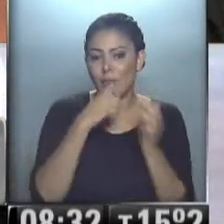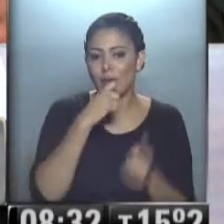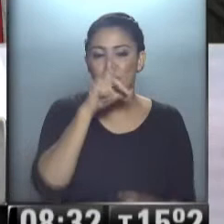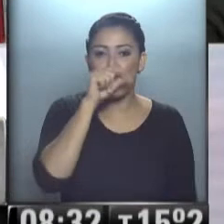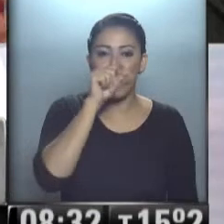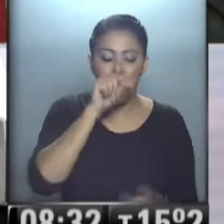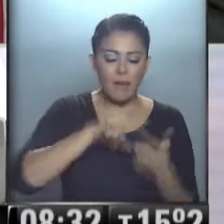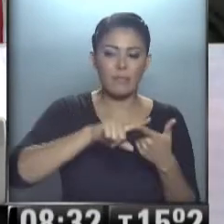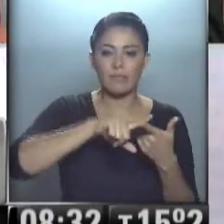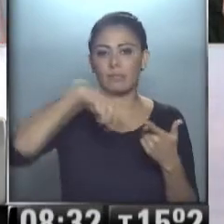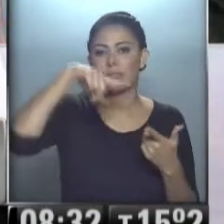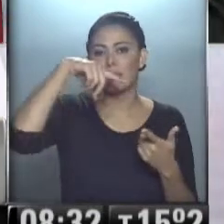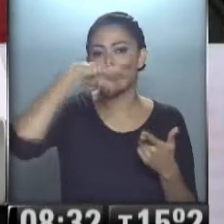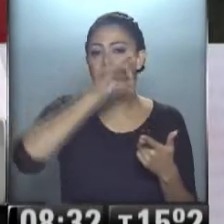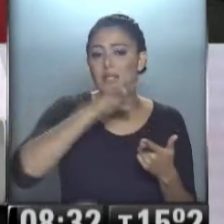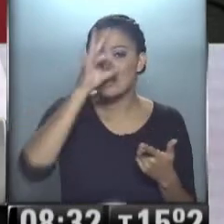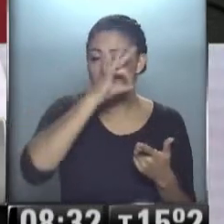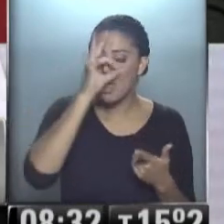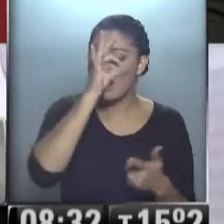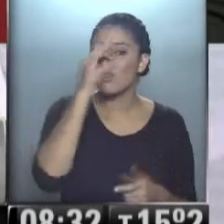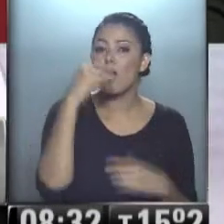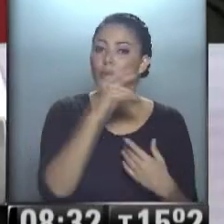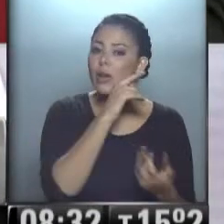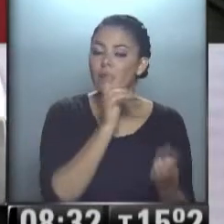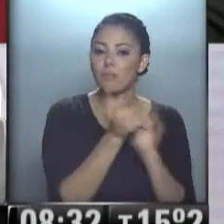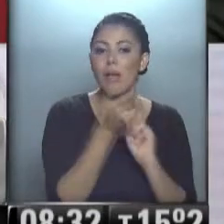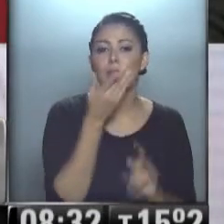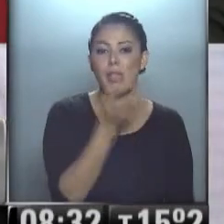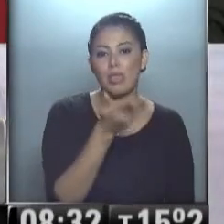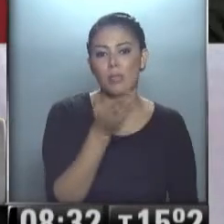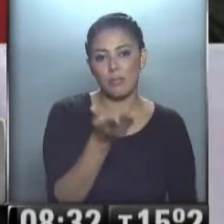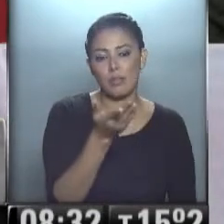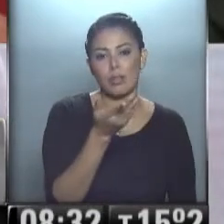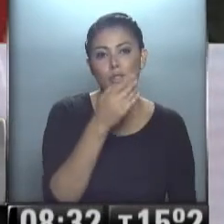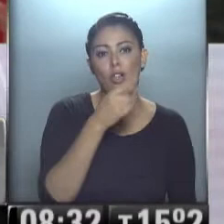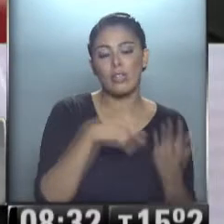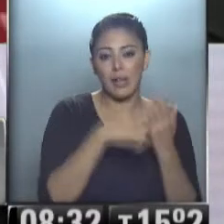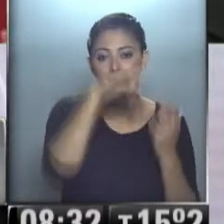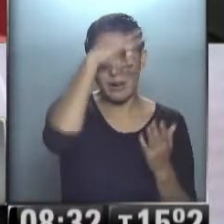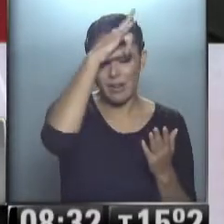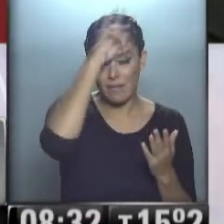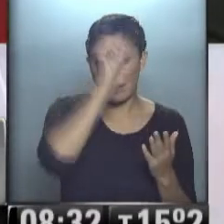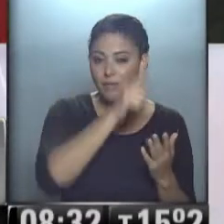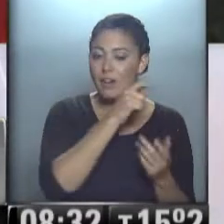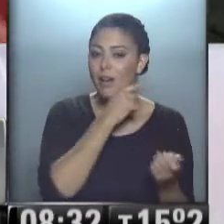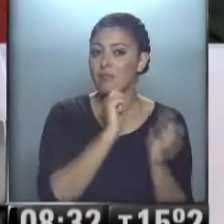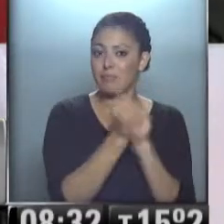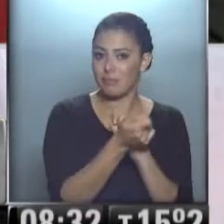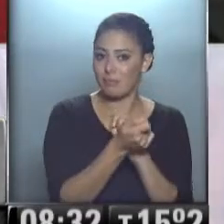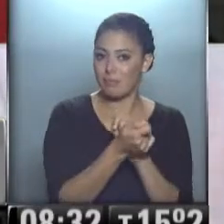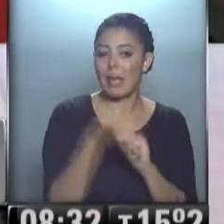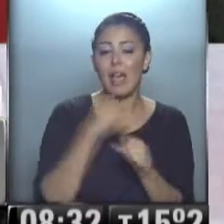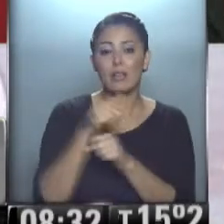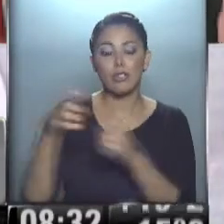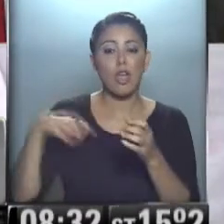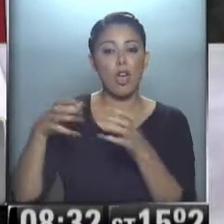para reemplazar en el consumo interno la demanda de ganado vacuno de estas negociaciones no participa